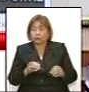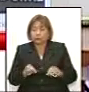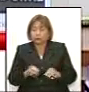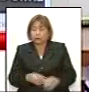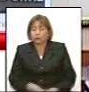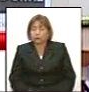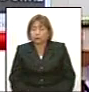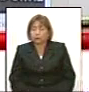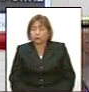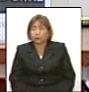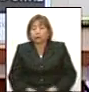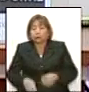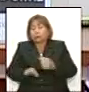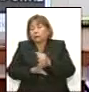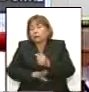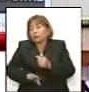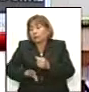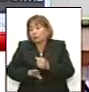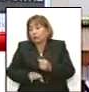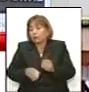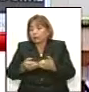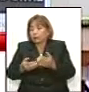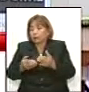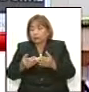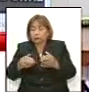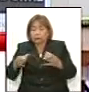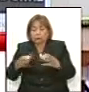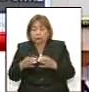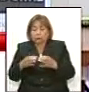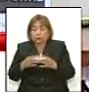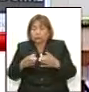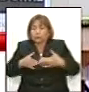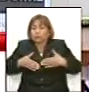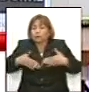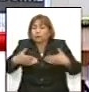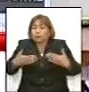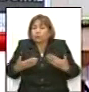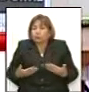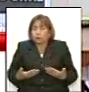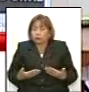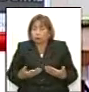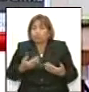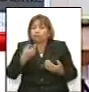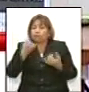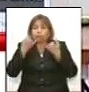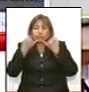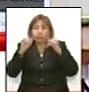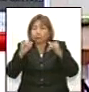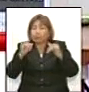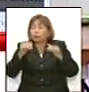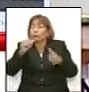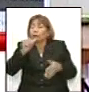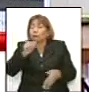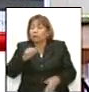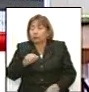Entonces, básicamente también desde la comisión nosotros pedimos que nos pueda informar